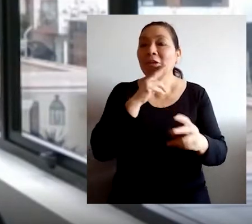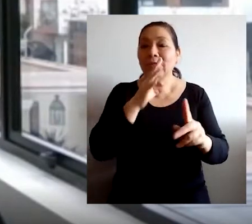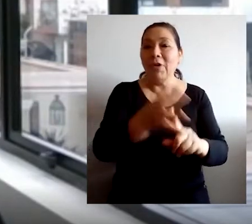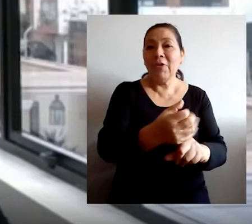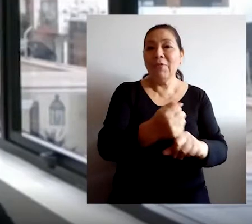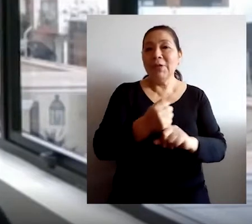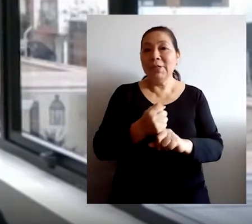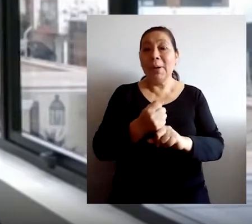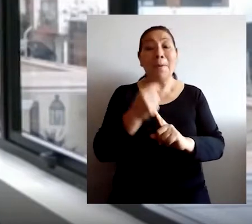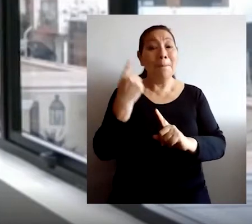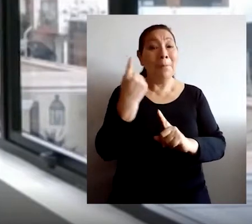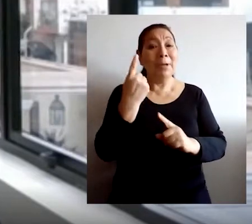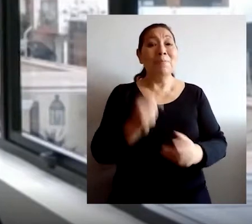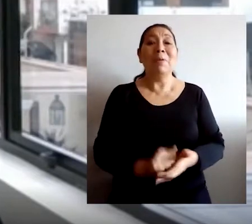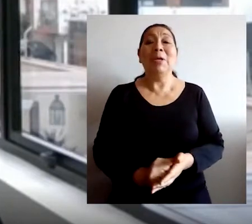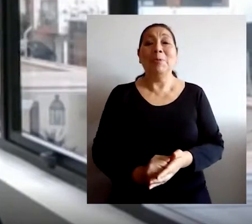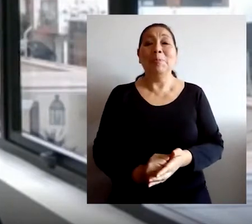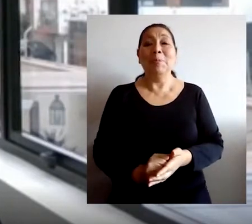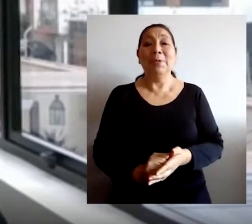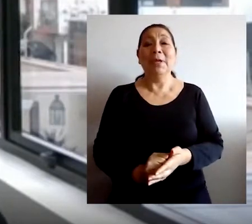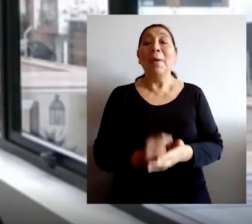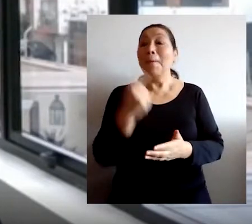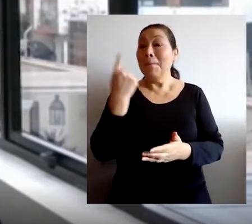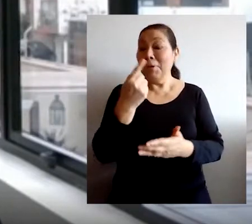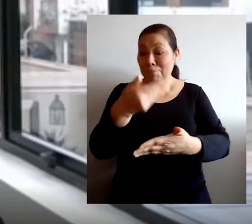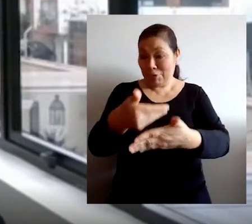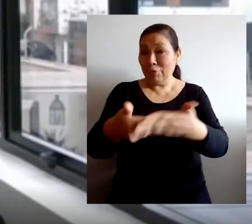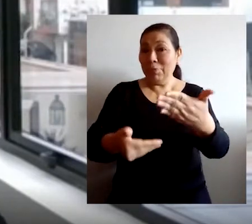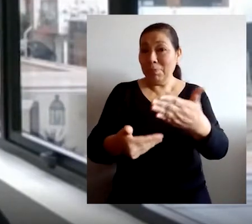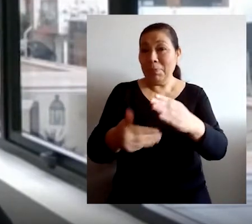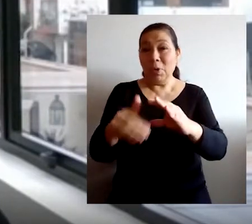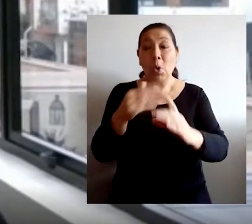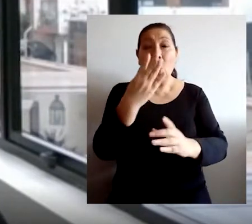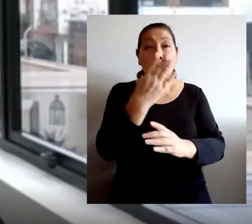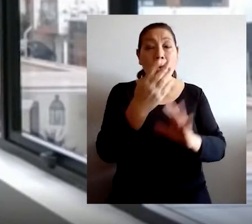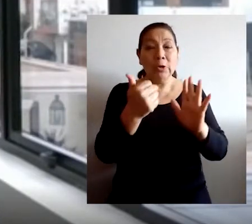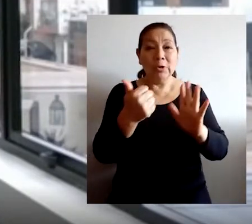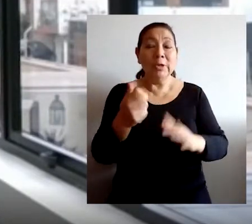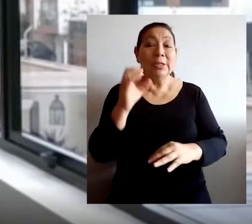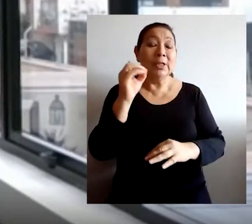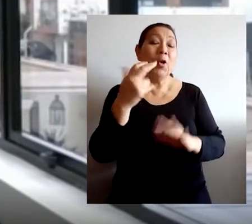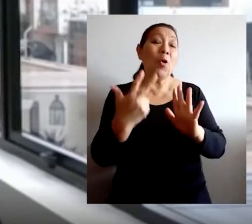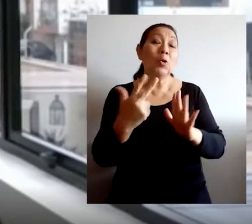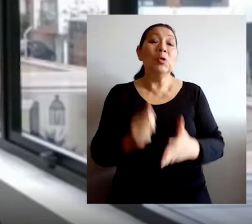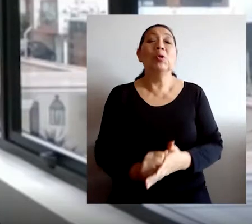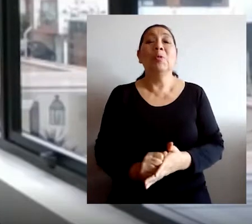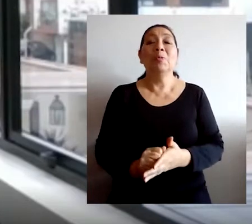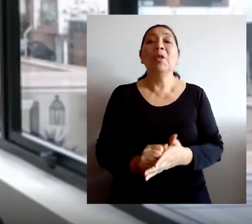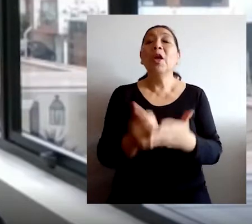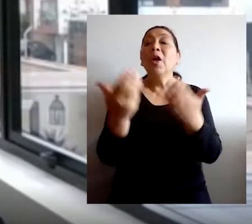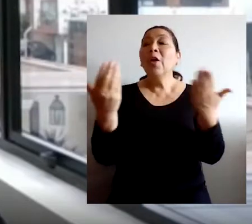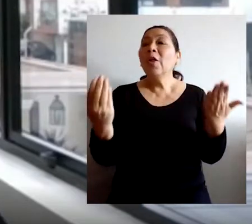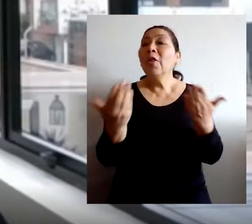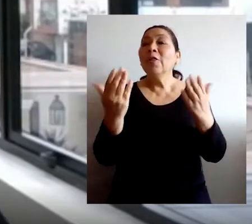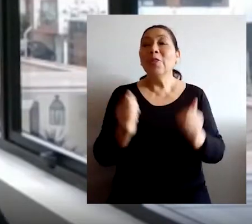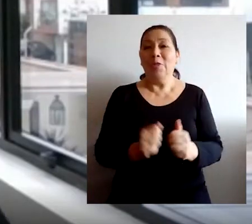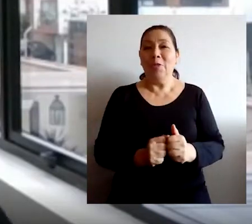confiscación. El primer hecho, el primer expediente es el 483 del 08, en